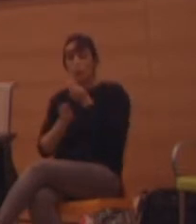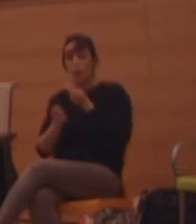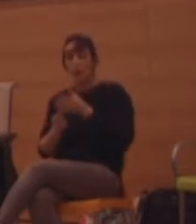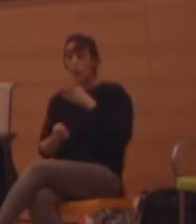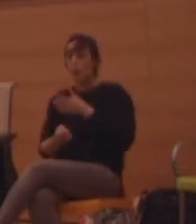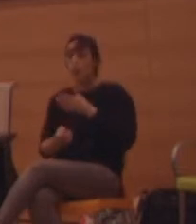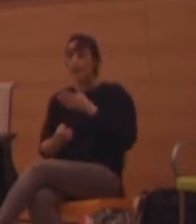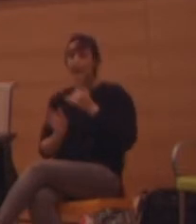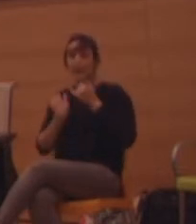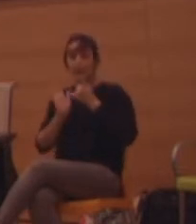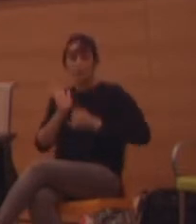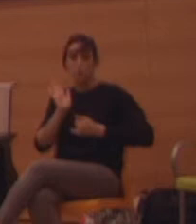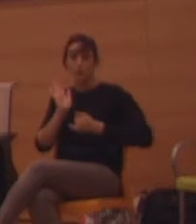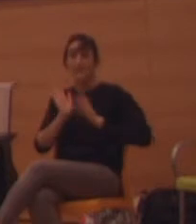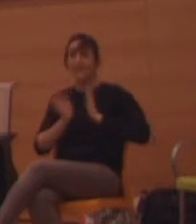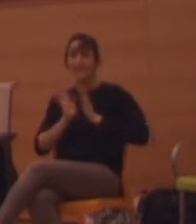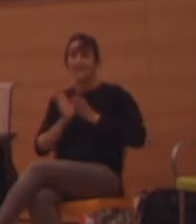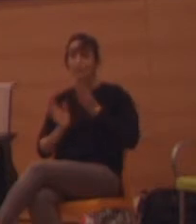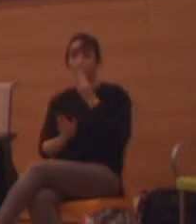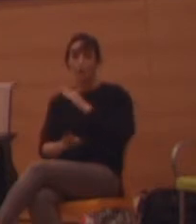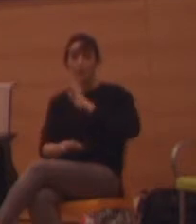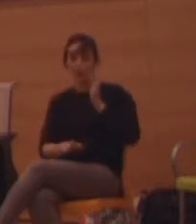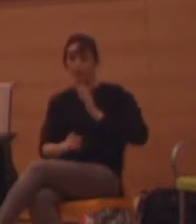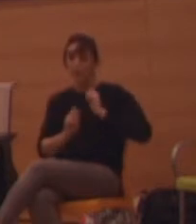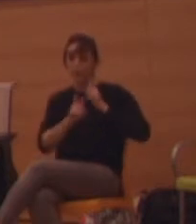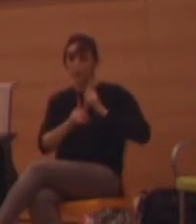eficaz que vamos a tener cuando hay una infección.